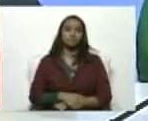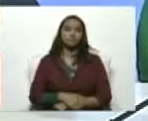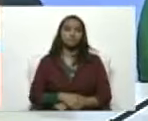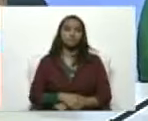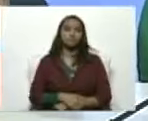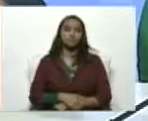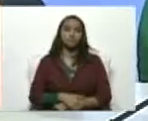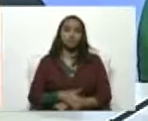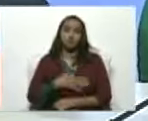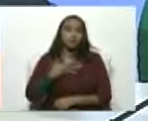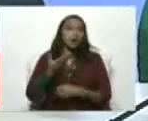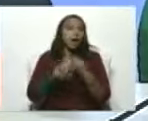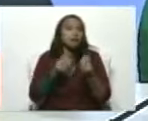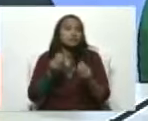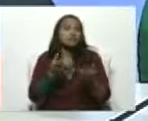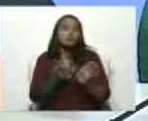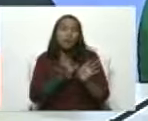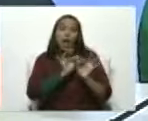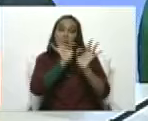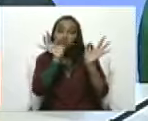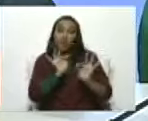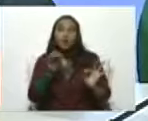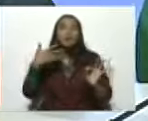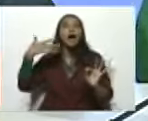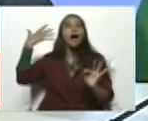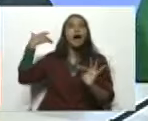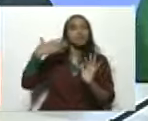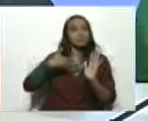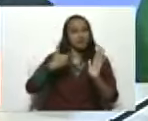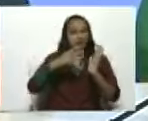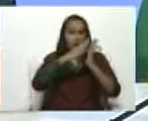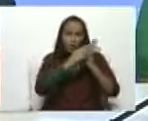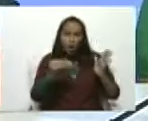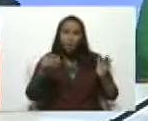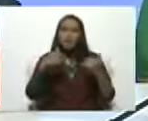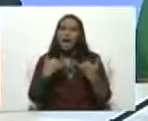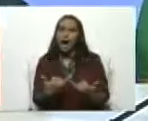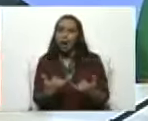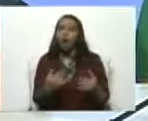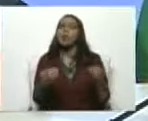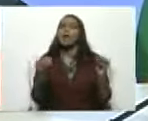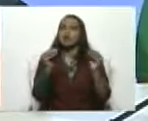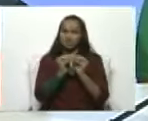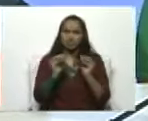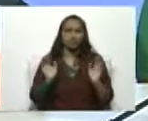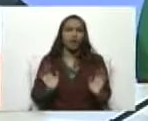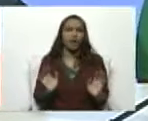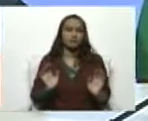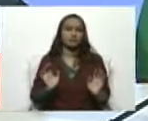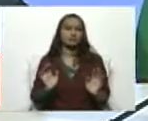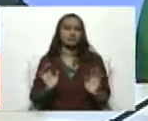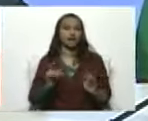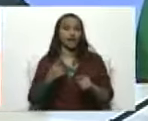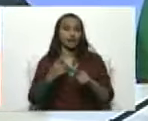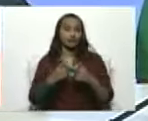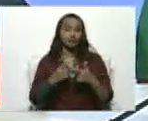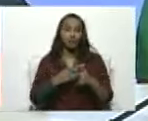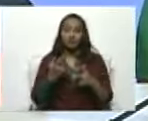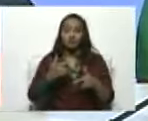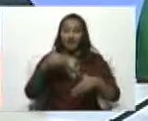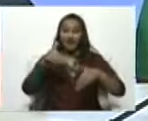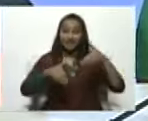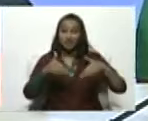En hacer eso o algo parecido. De cada elección presidencial tiene una alta carga de